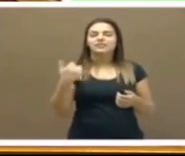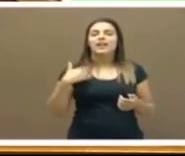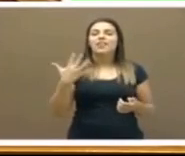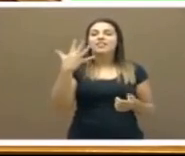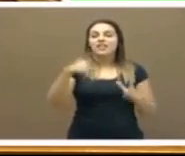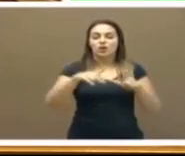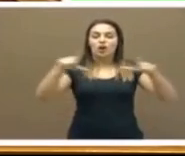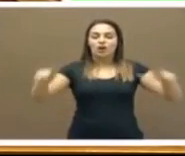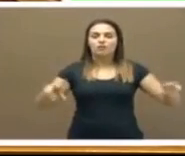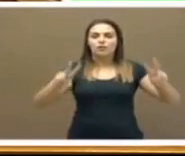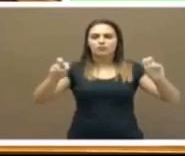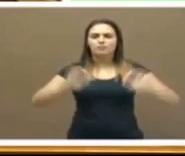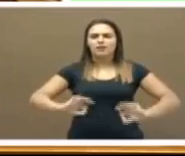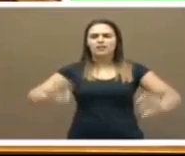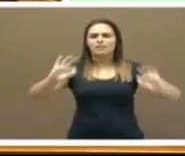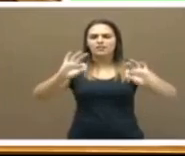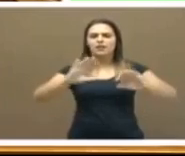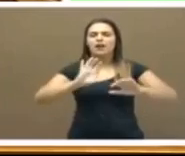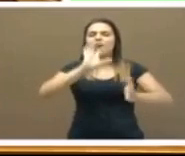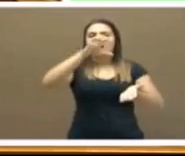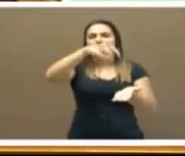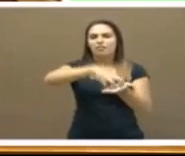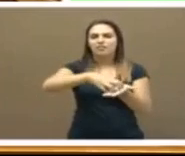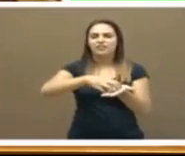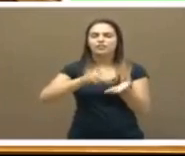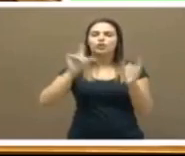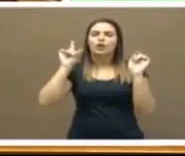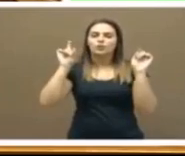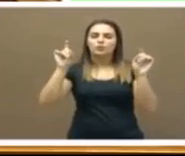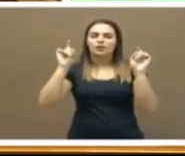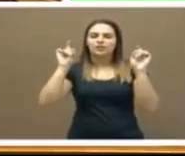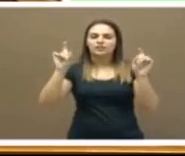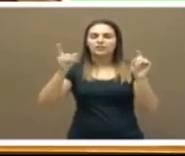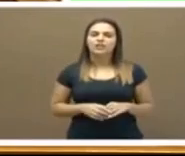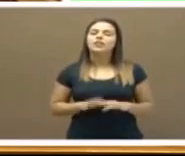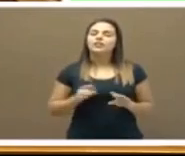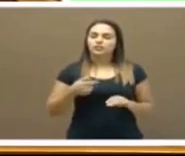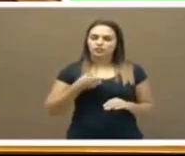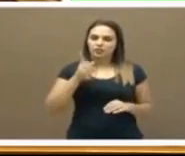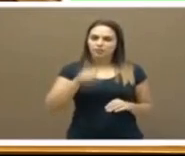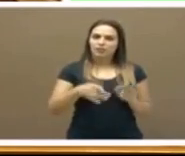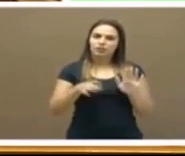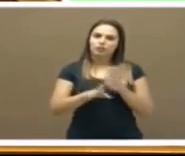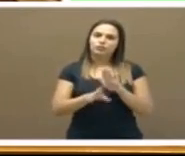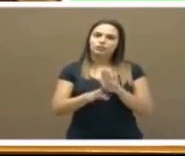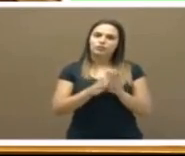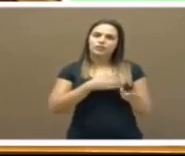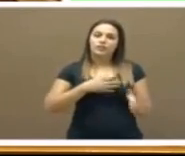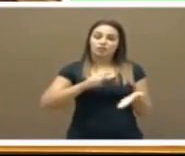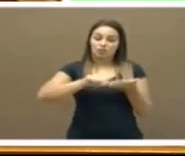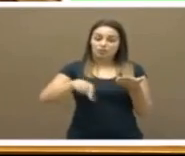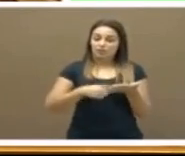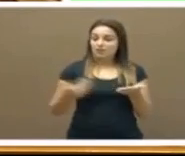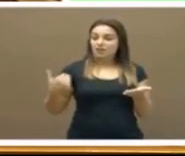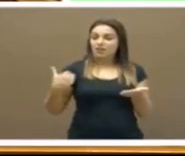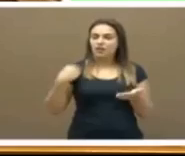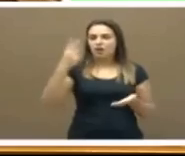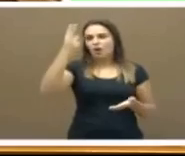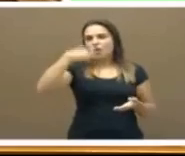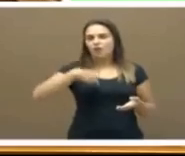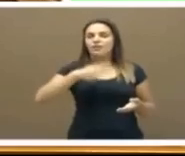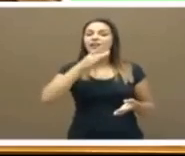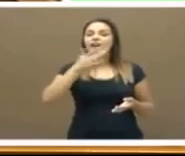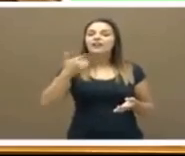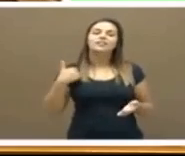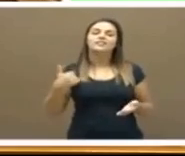aulas nuevas específicas en los centros educativos de nuestra región. El convenio que acabamos de firmar con la ONCE, que pone a